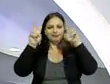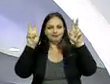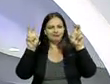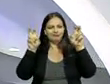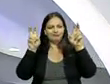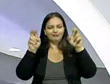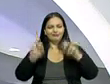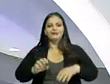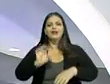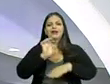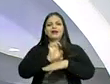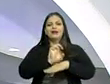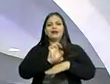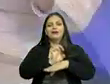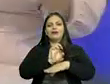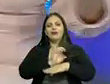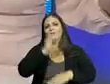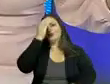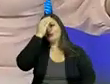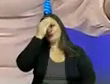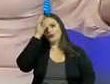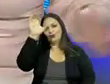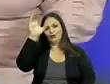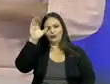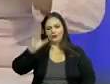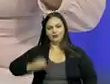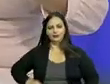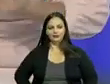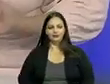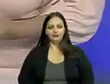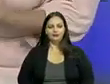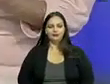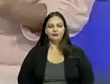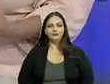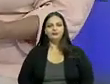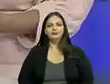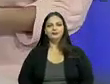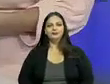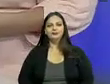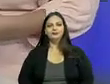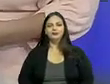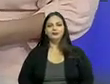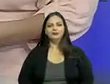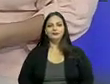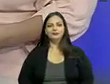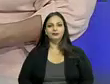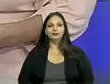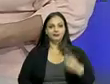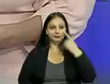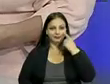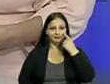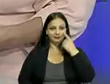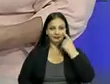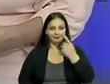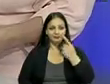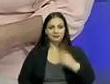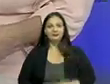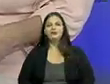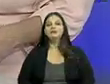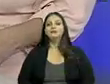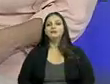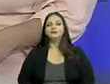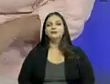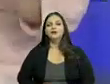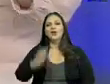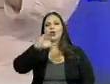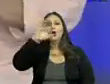Me parece totalmente. Bueno, y se trata de nuestra nota intercultural porque inició la temporada de avistamiento de ballenas en la costa